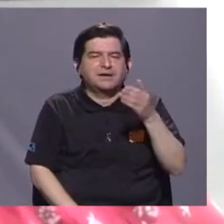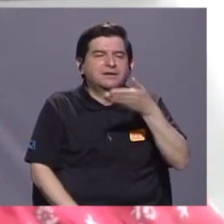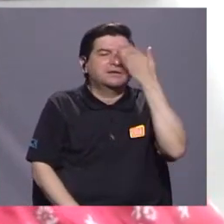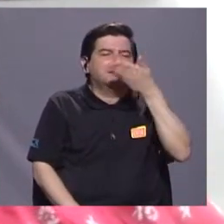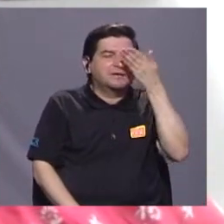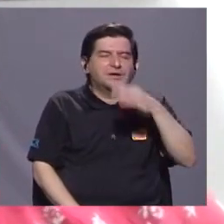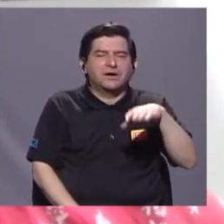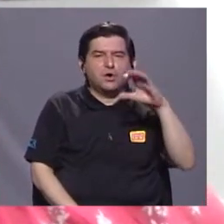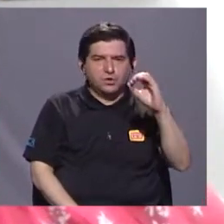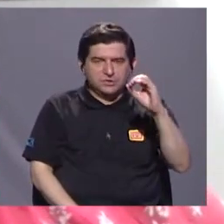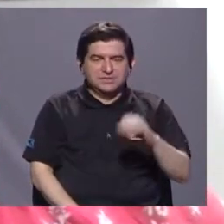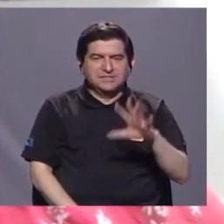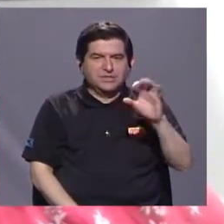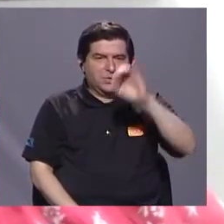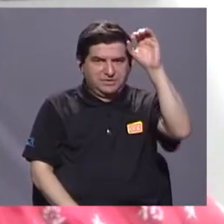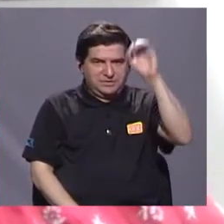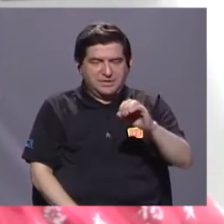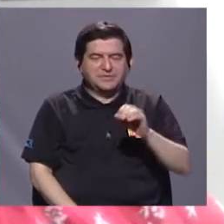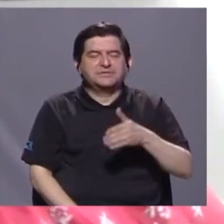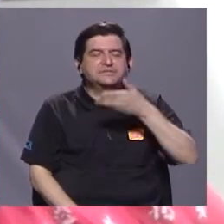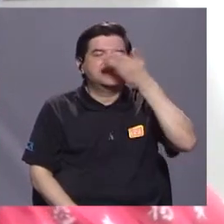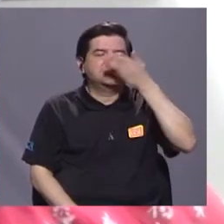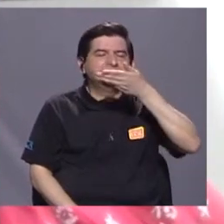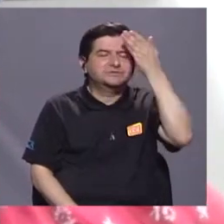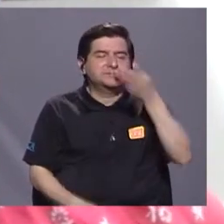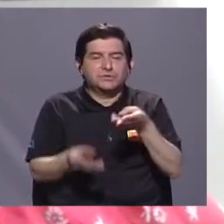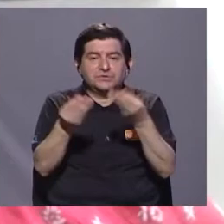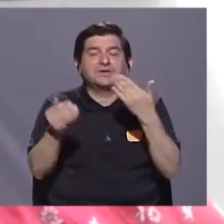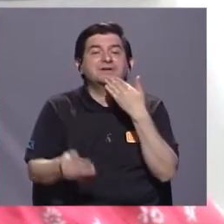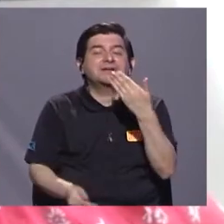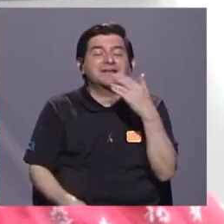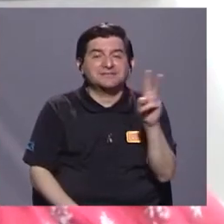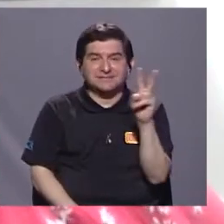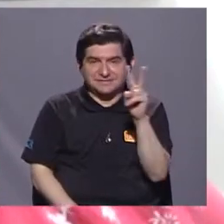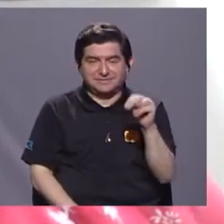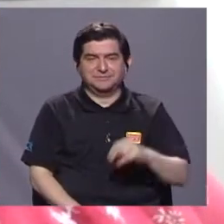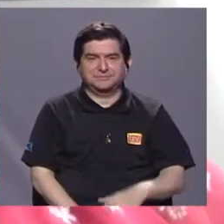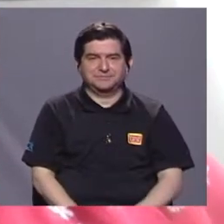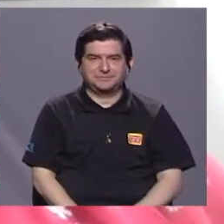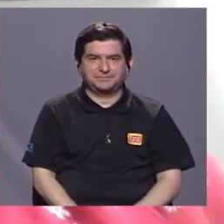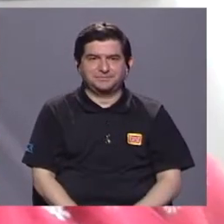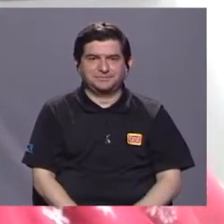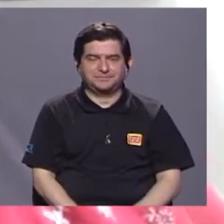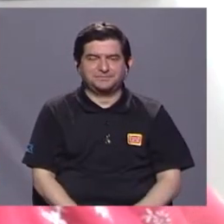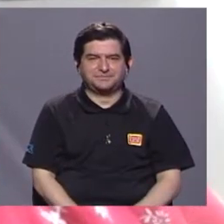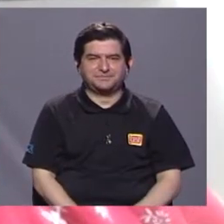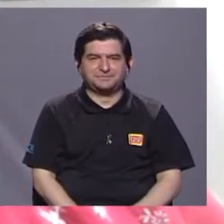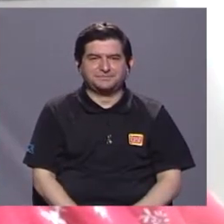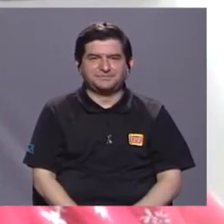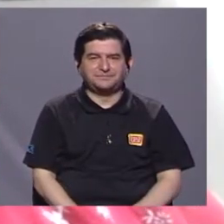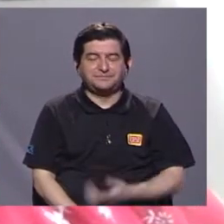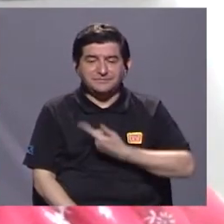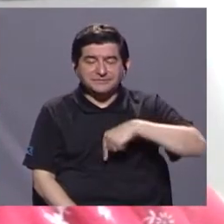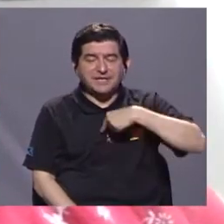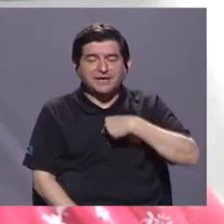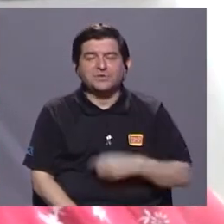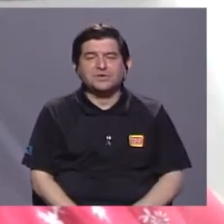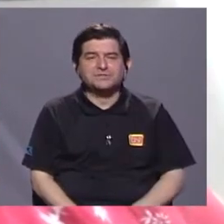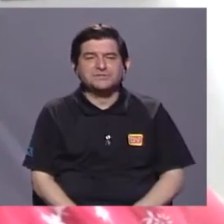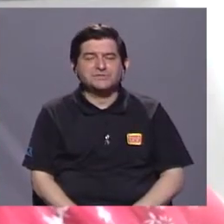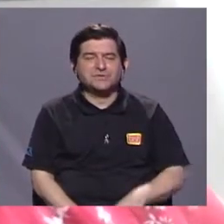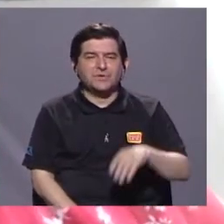el 50% de oxígeno que respiramos se produce gracias a los virus en nuestro microbioma hay un